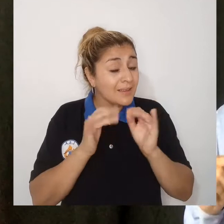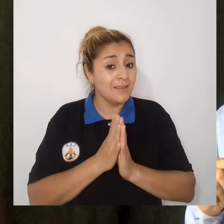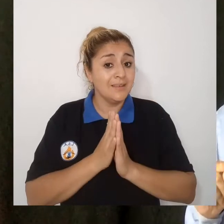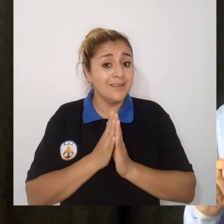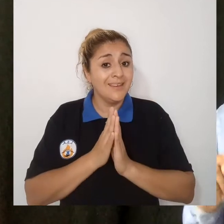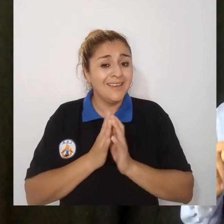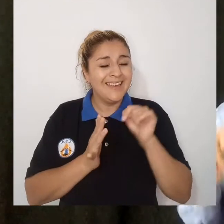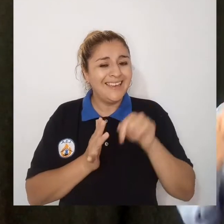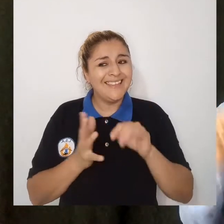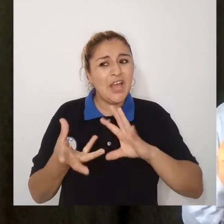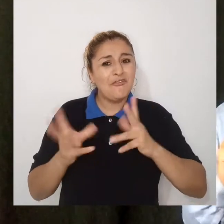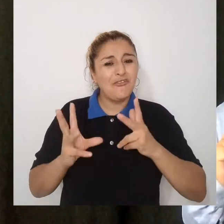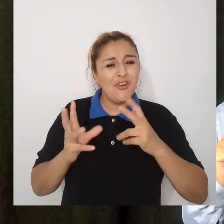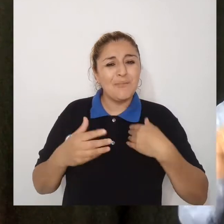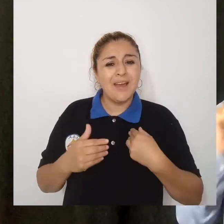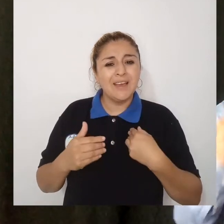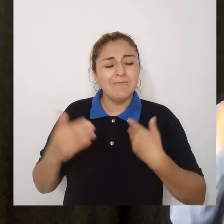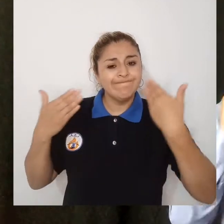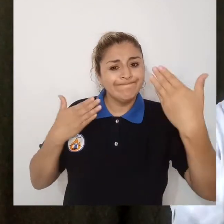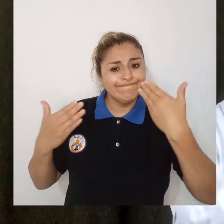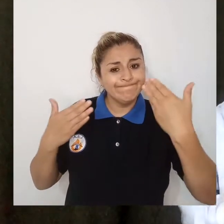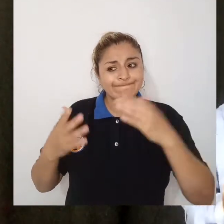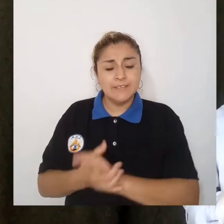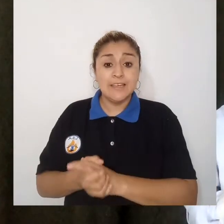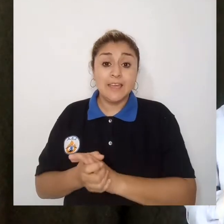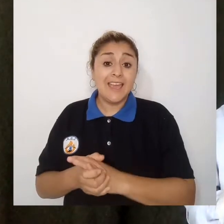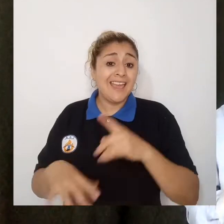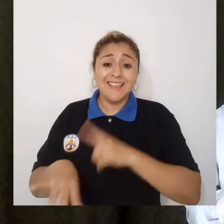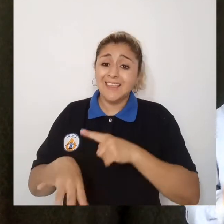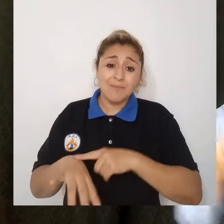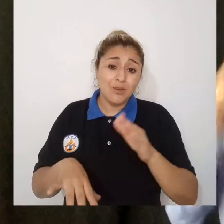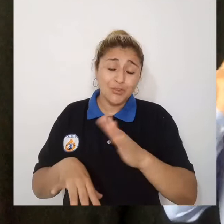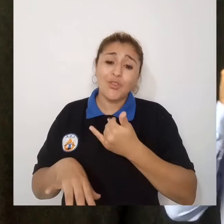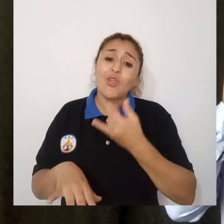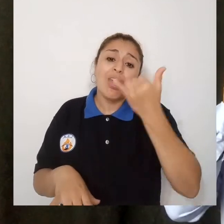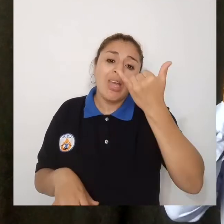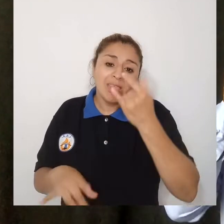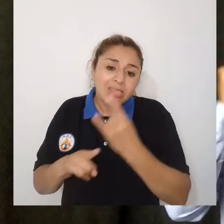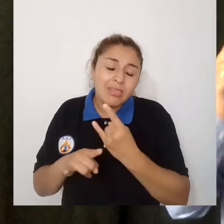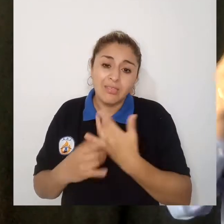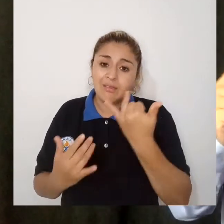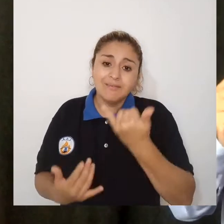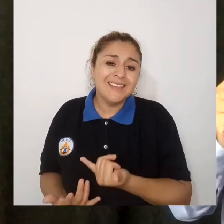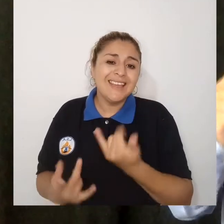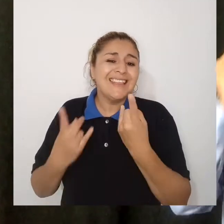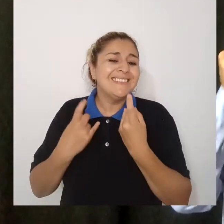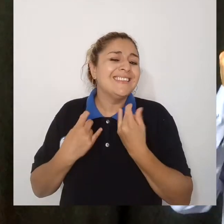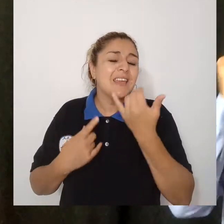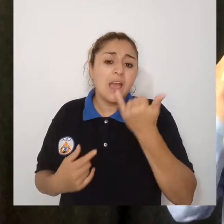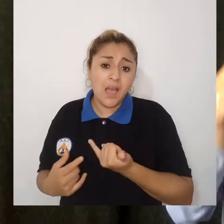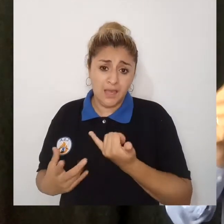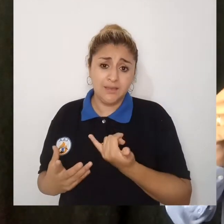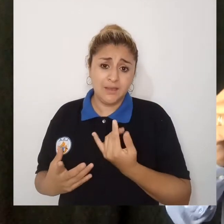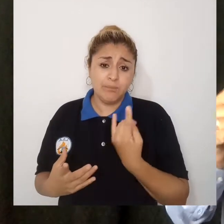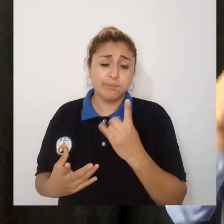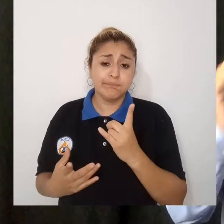tiempos se vive de una manera muy especial pero hay que estar atentos y tener el entendimiento para